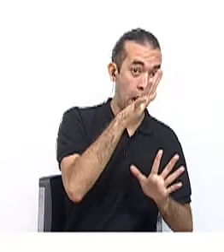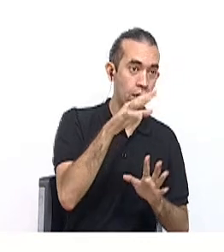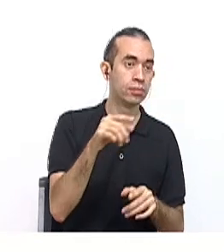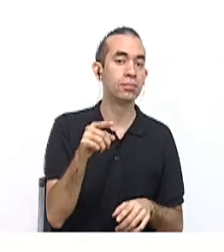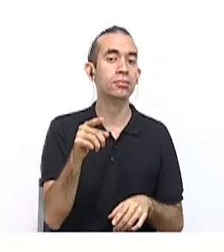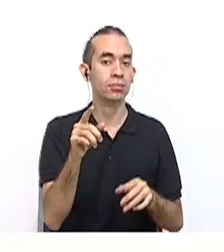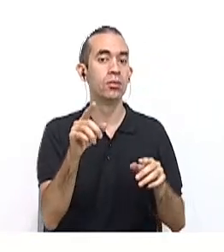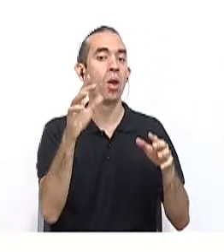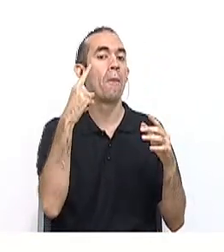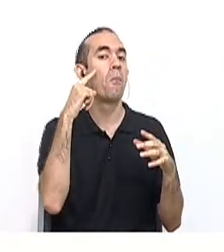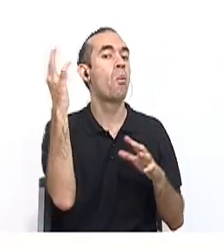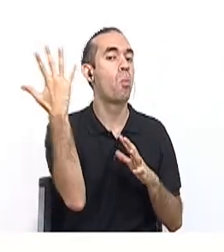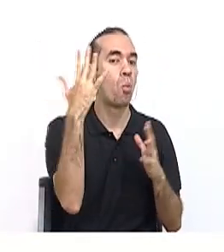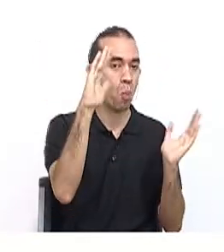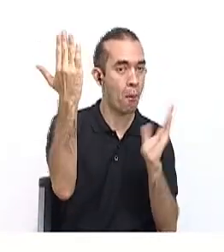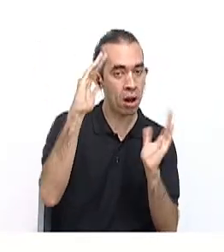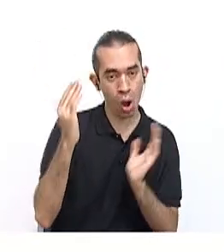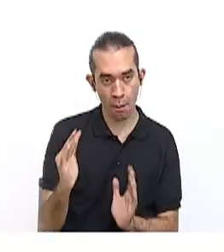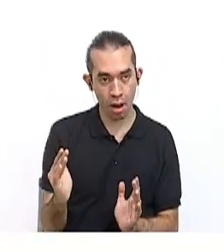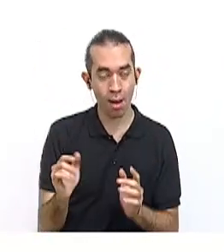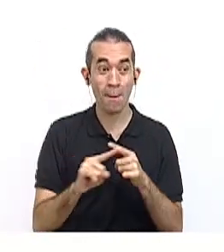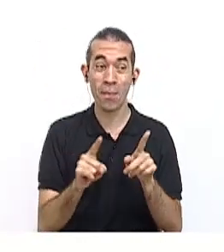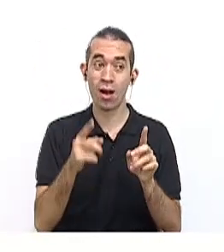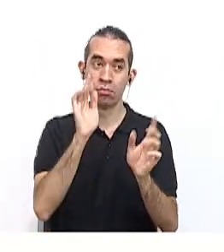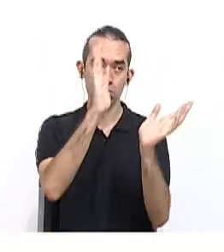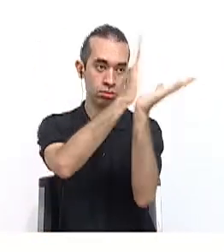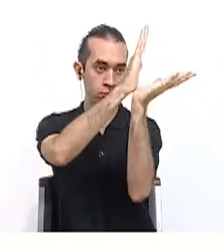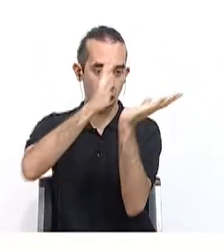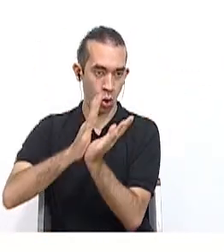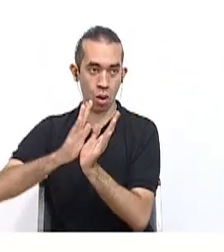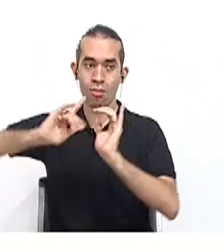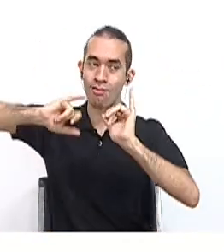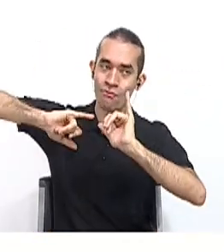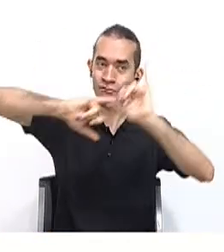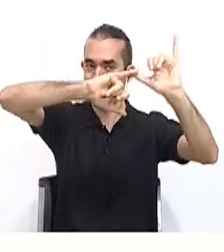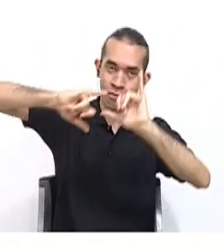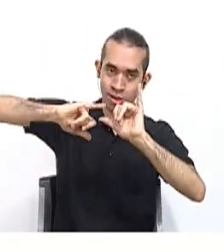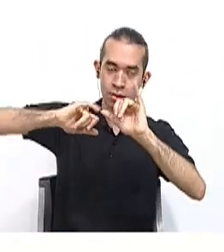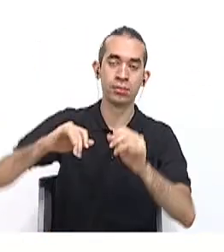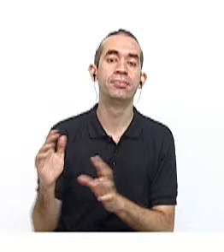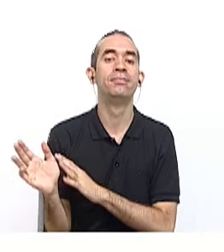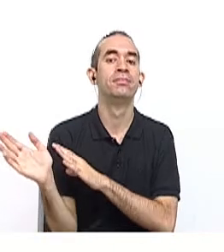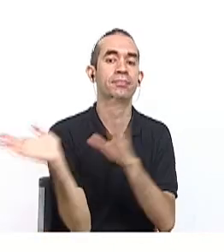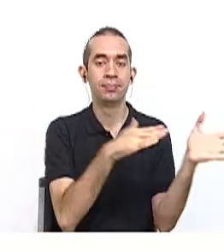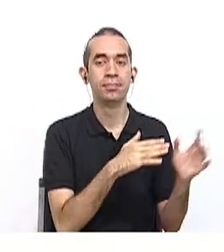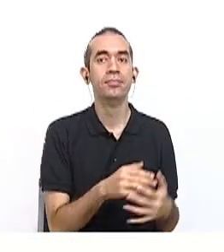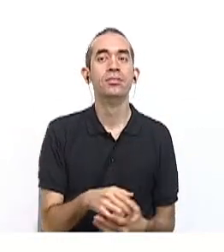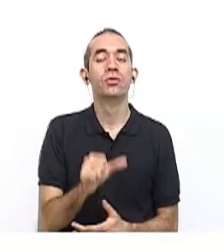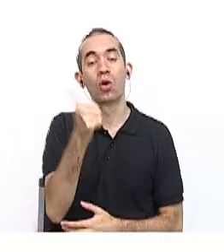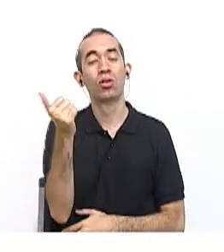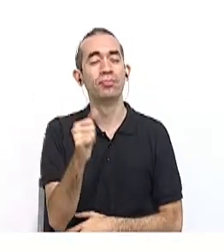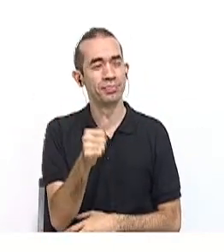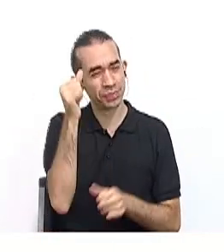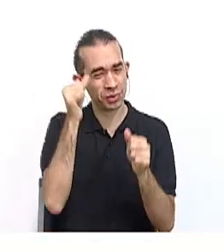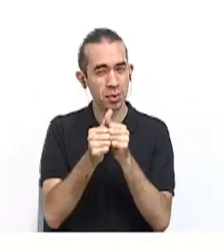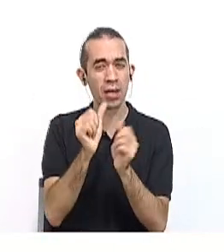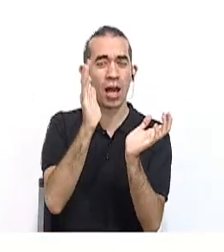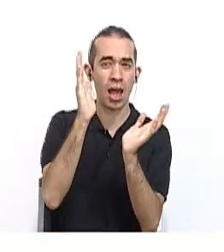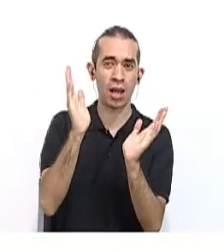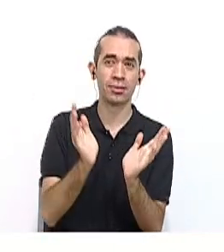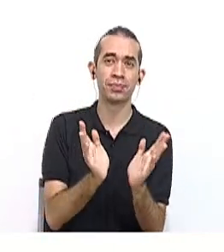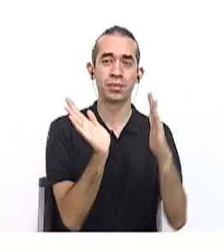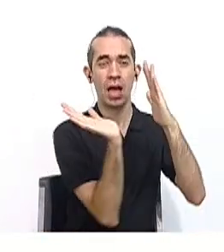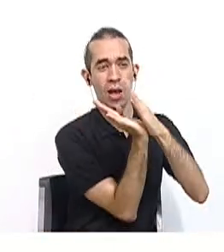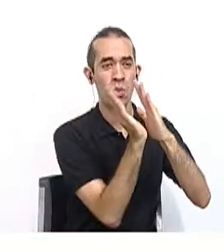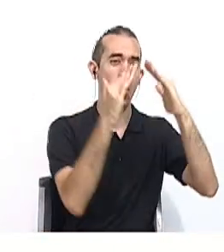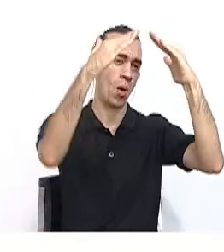los ángulos sí debe ser la misma. Y tenemos el criterio ángulo-ángulo, que fue el que utilizamos en